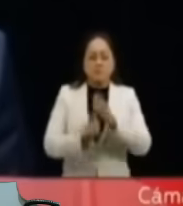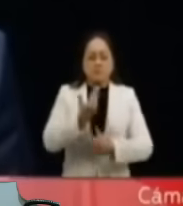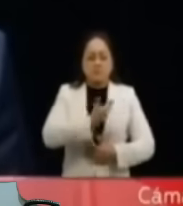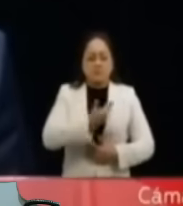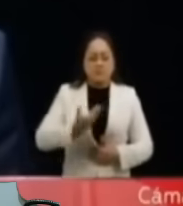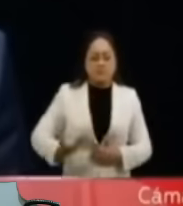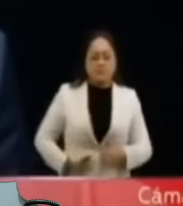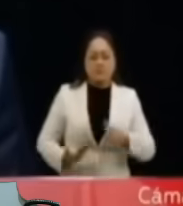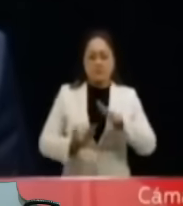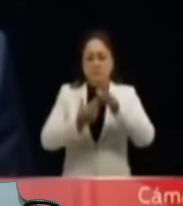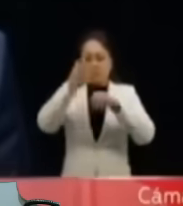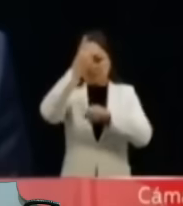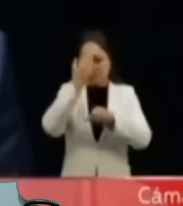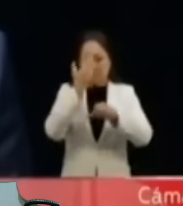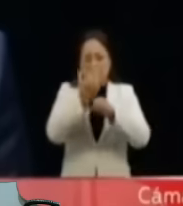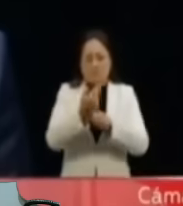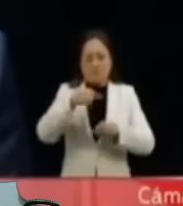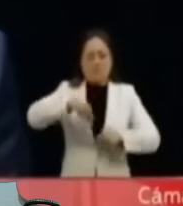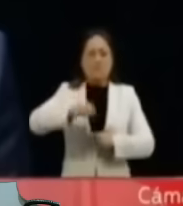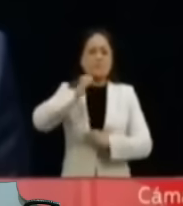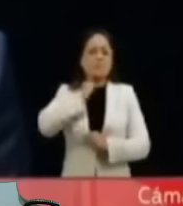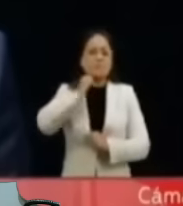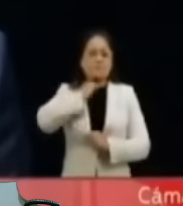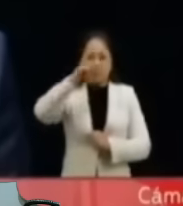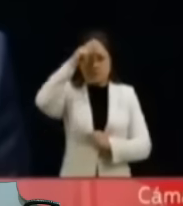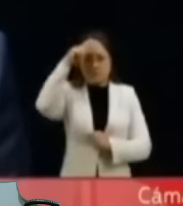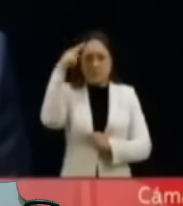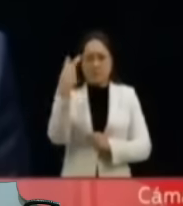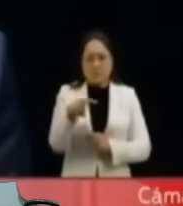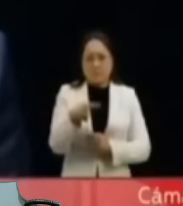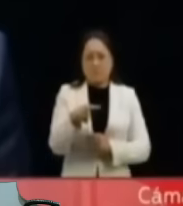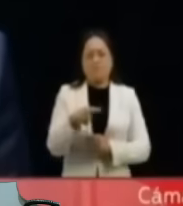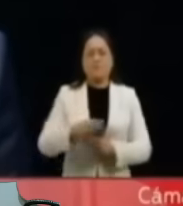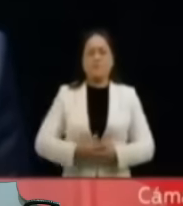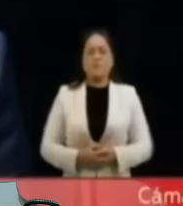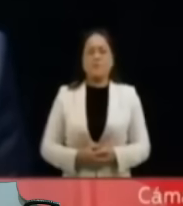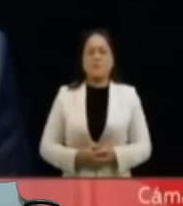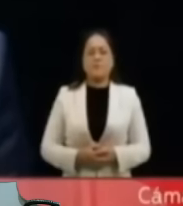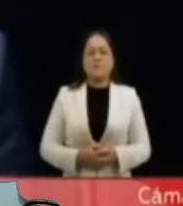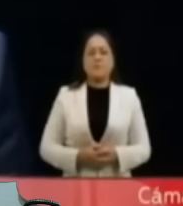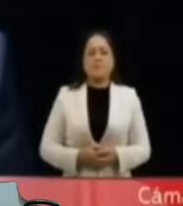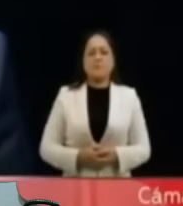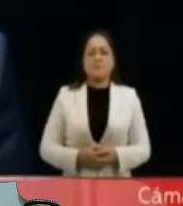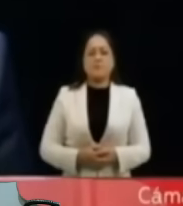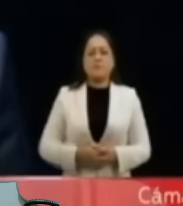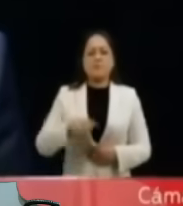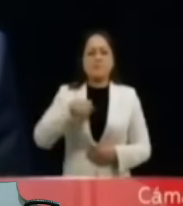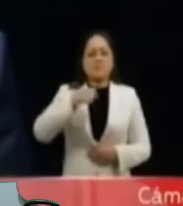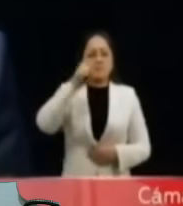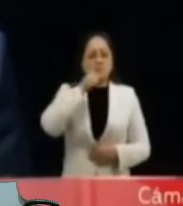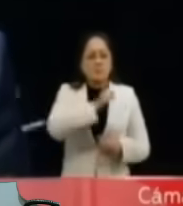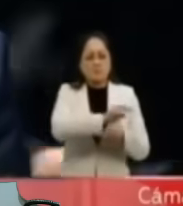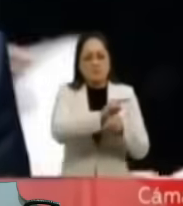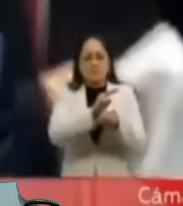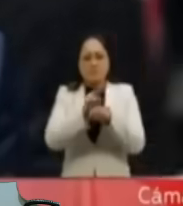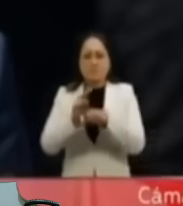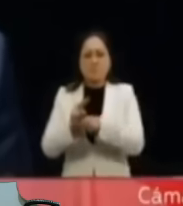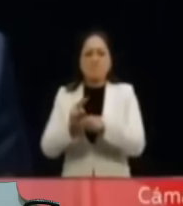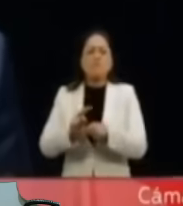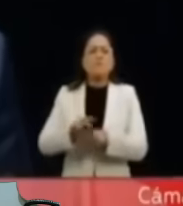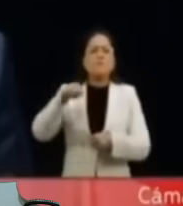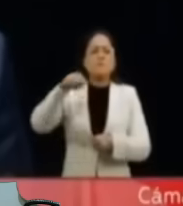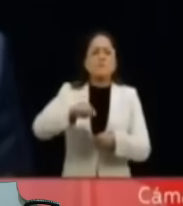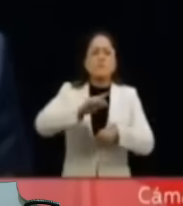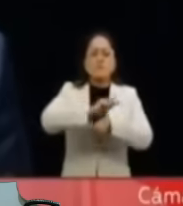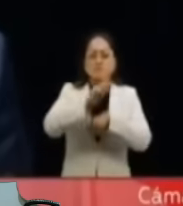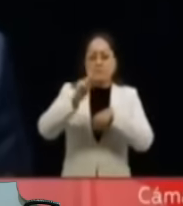presidente de la Mesa Directiva del Senado de la República que se me ha conferido, mirando en todo momento por el